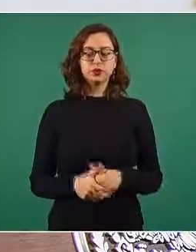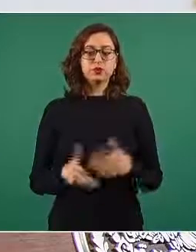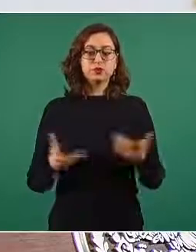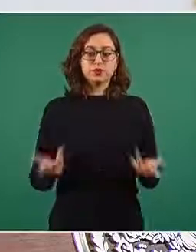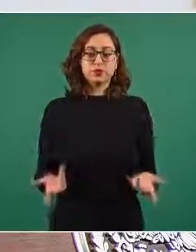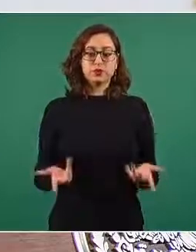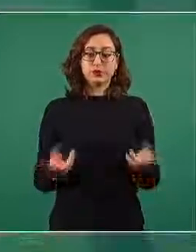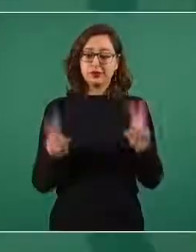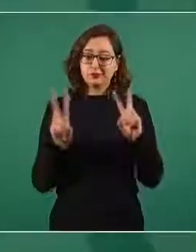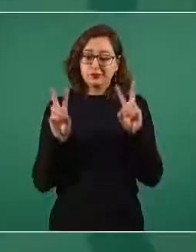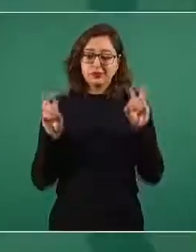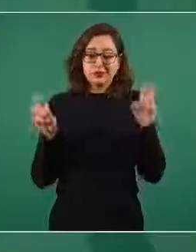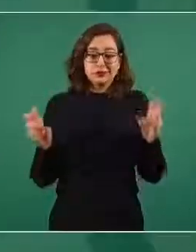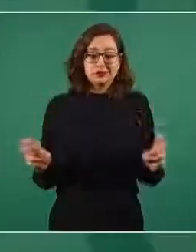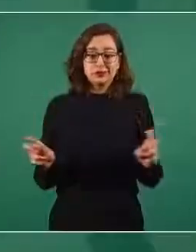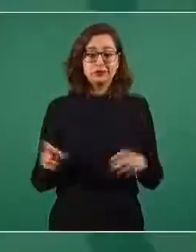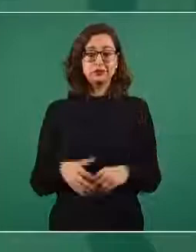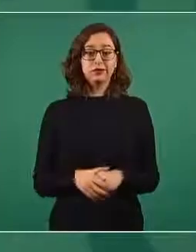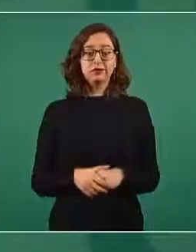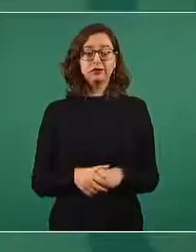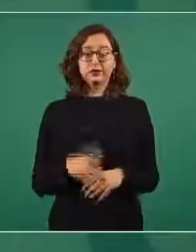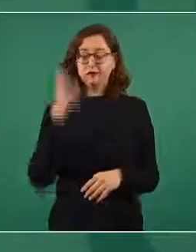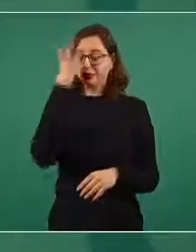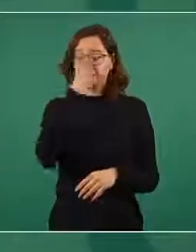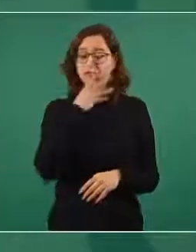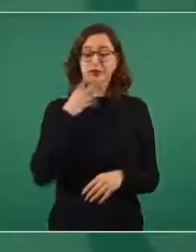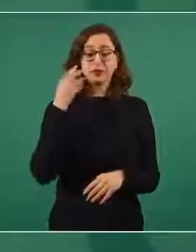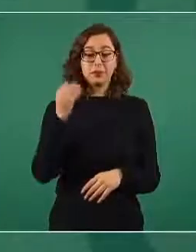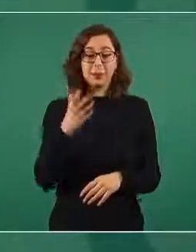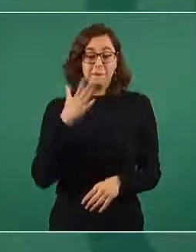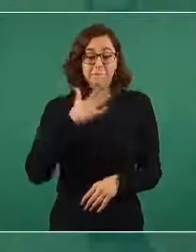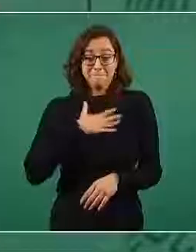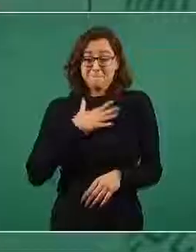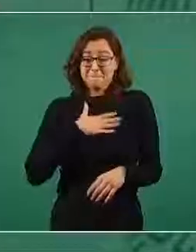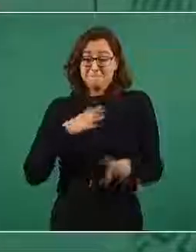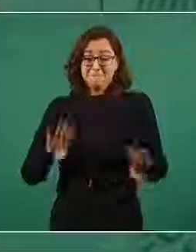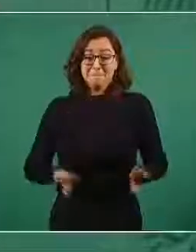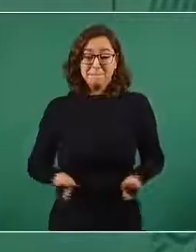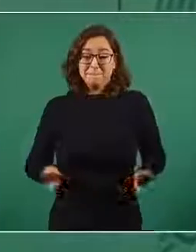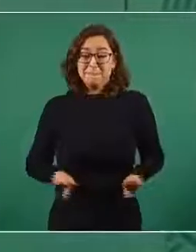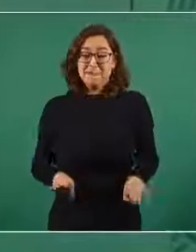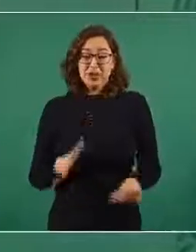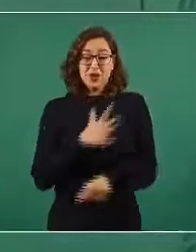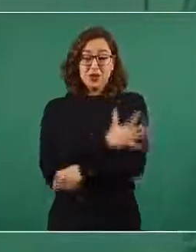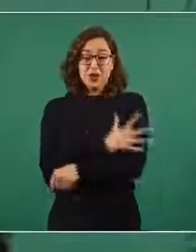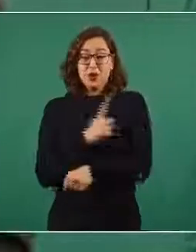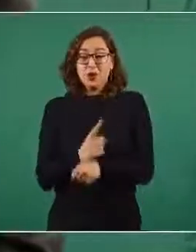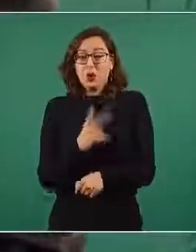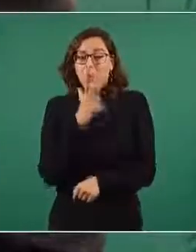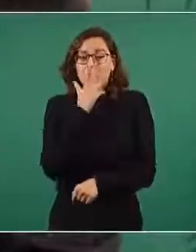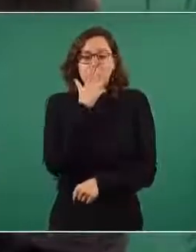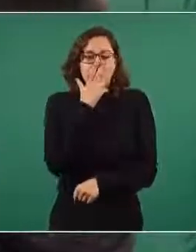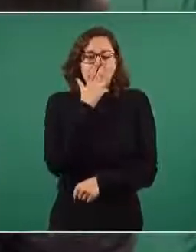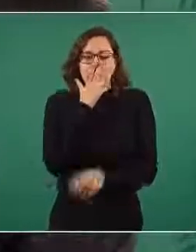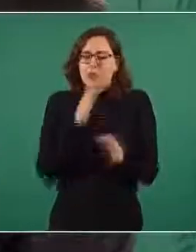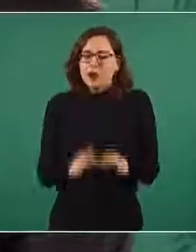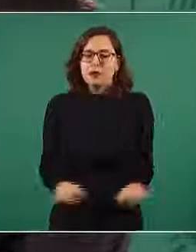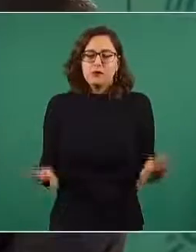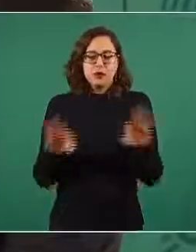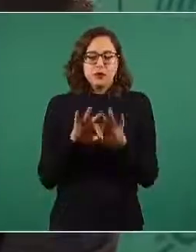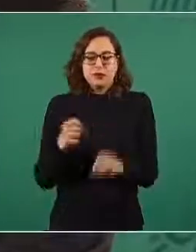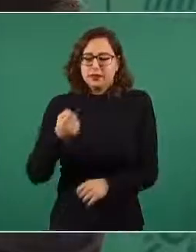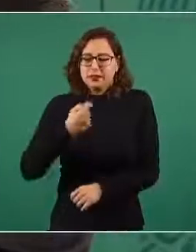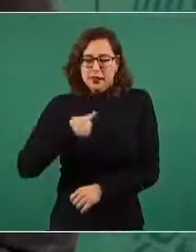Tiene una frase bellísima, dice, porque mi honestidad es lo que estimo más importante en mi